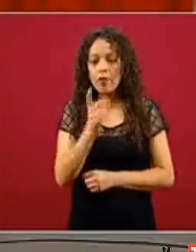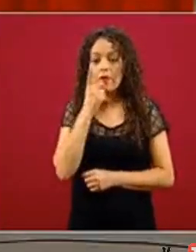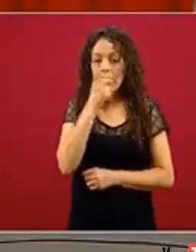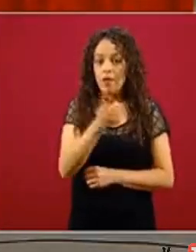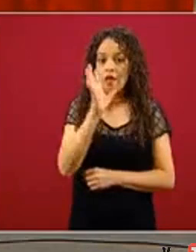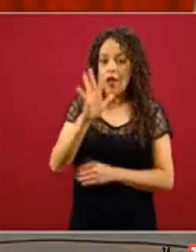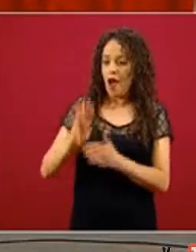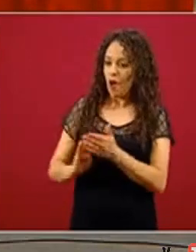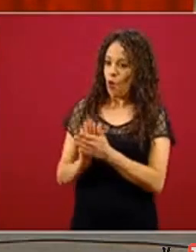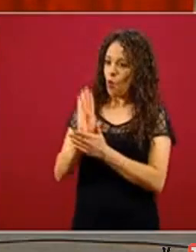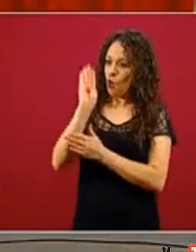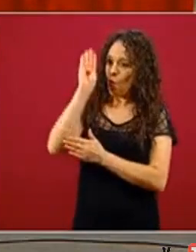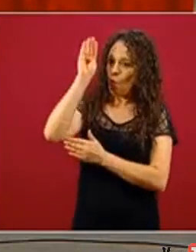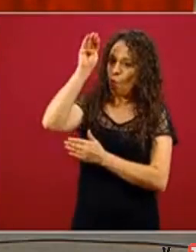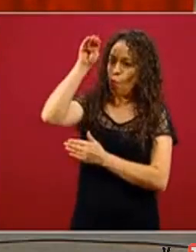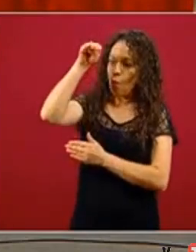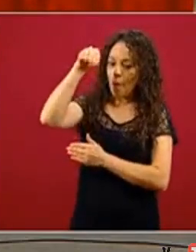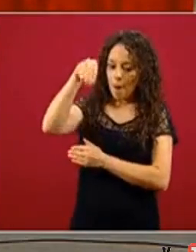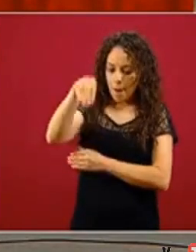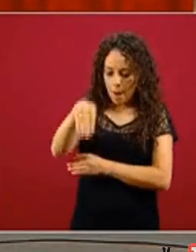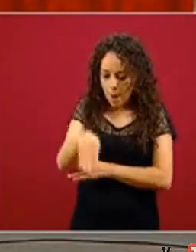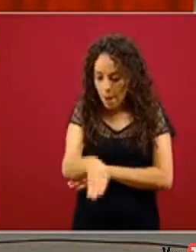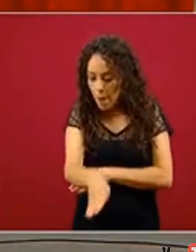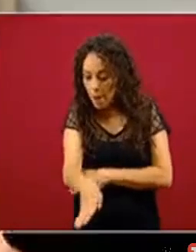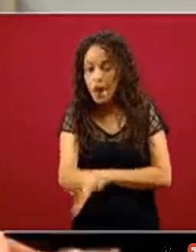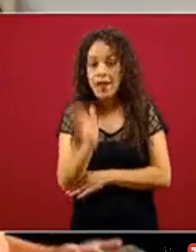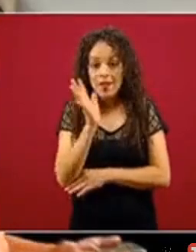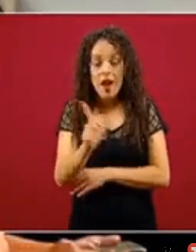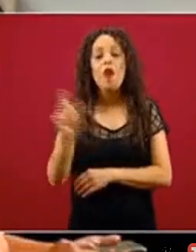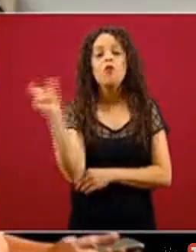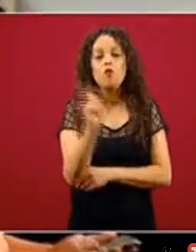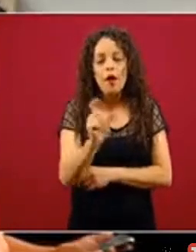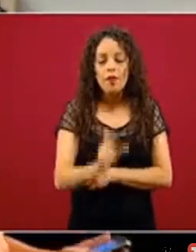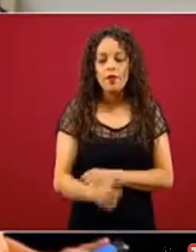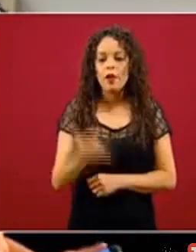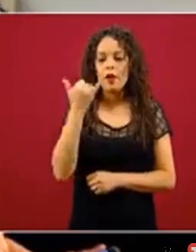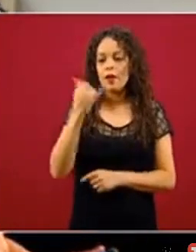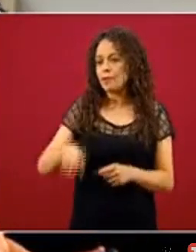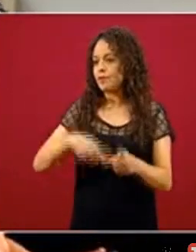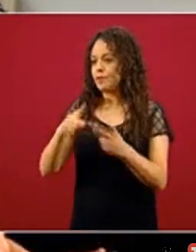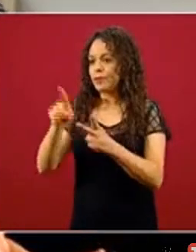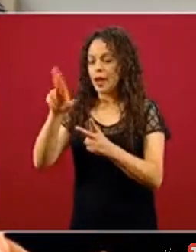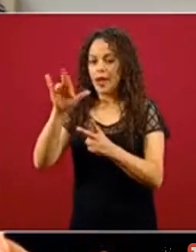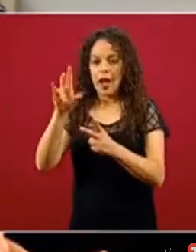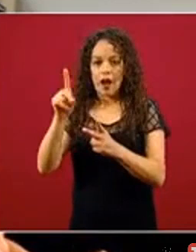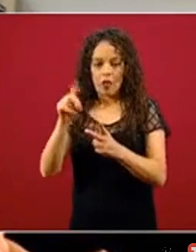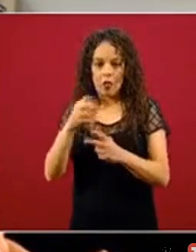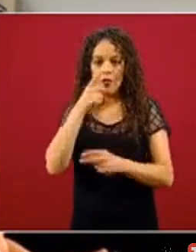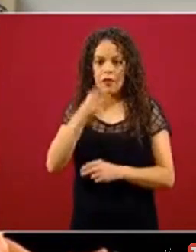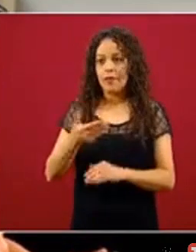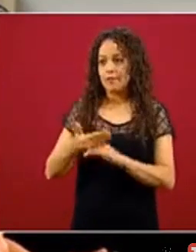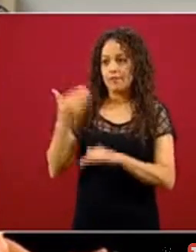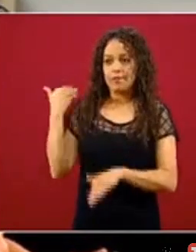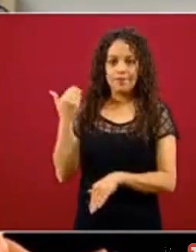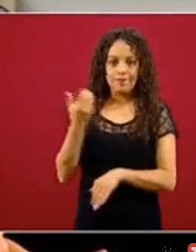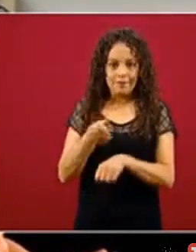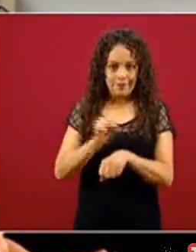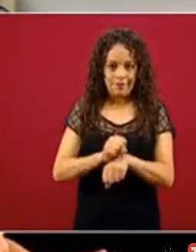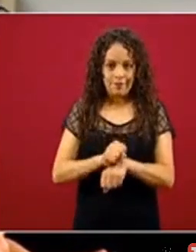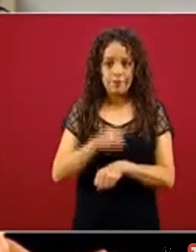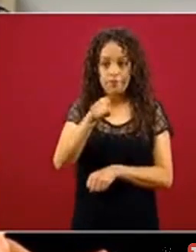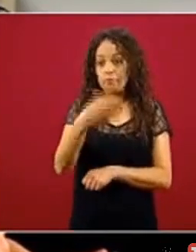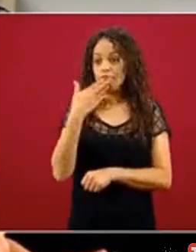la segunda, para el doctor Ricardo, platicábamos con usted en la semana con relación al tema deportivo que usted lleva muy, muy bien con la Liga